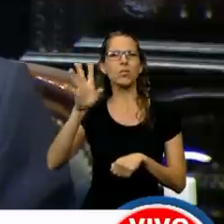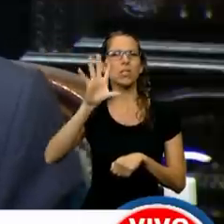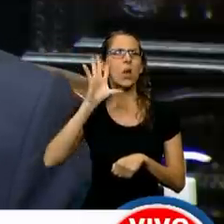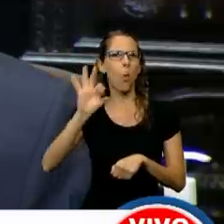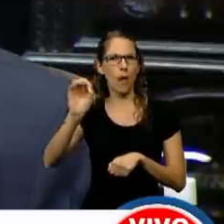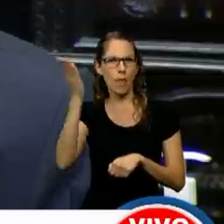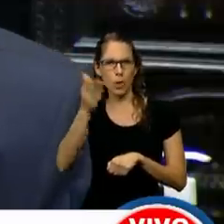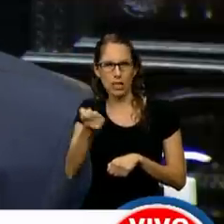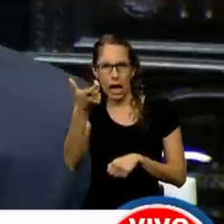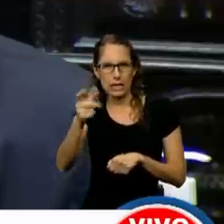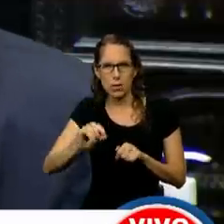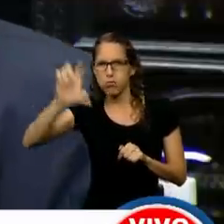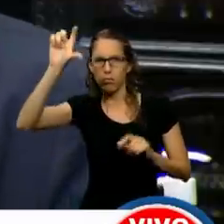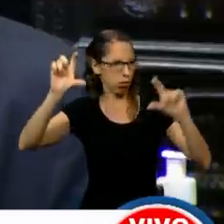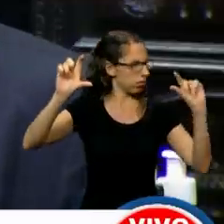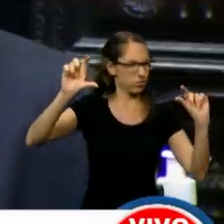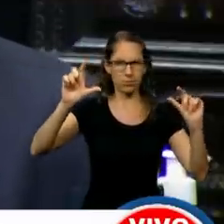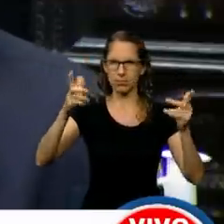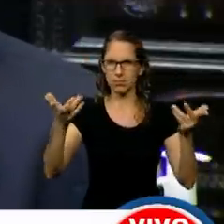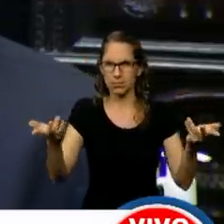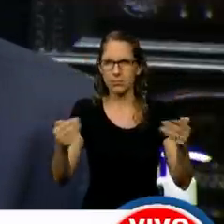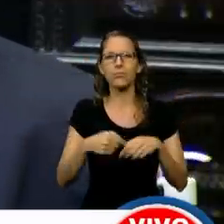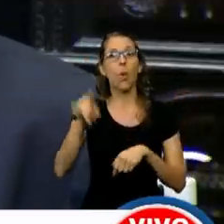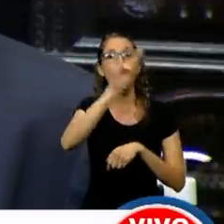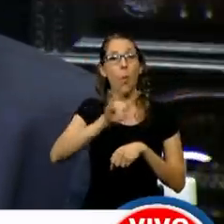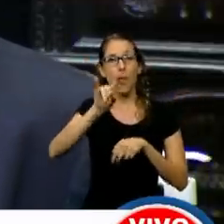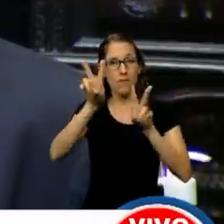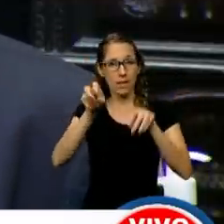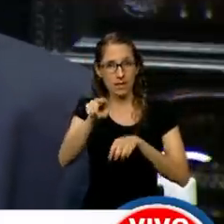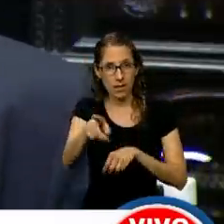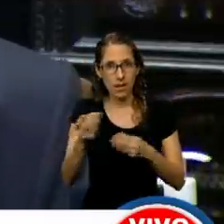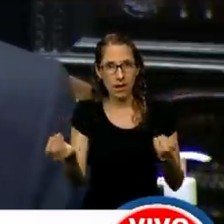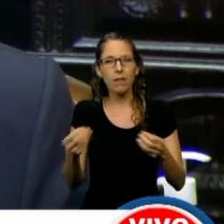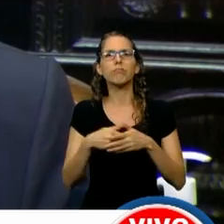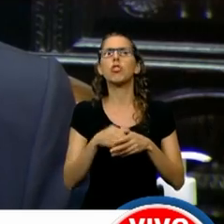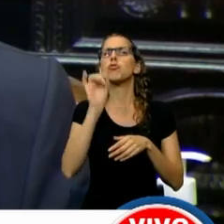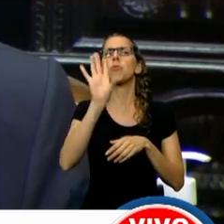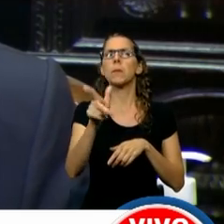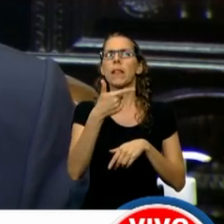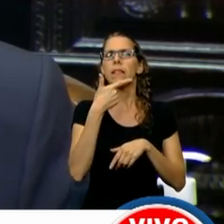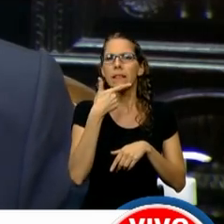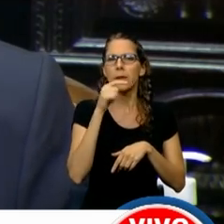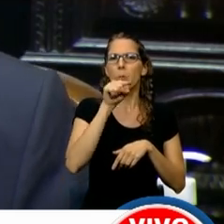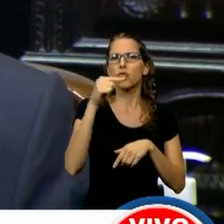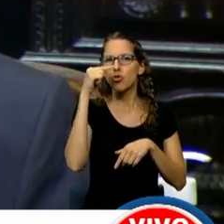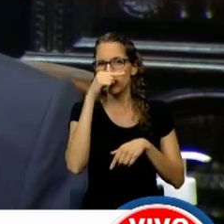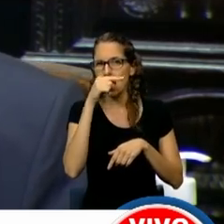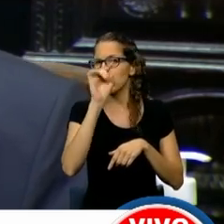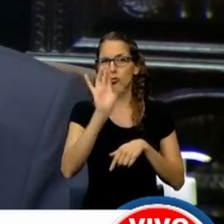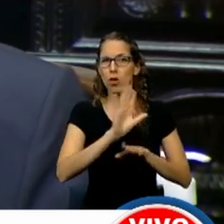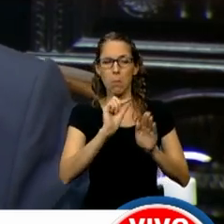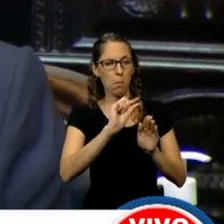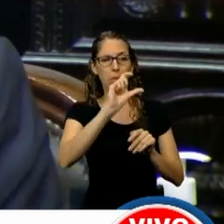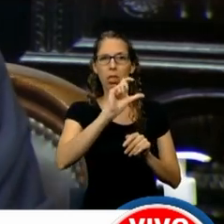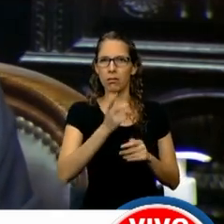brutal señor presidente en las universidades sólo el 17.7 y además